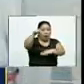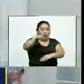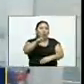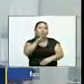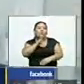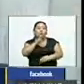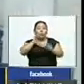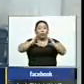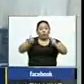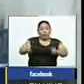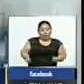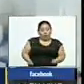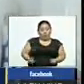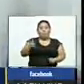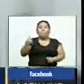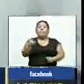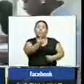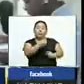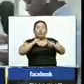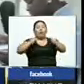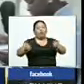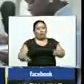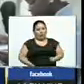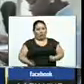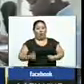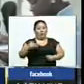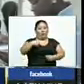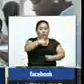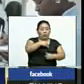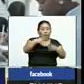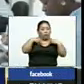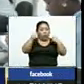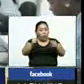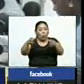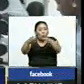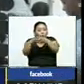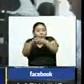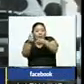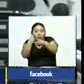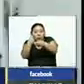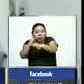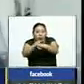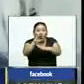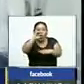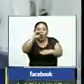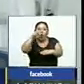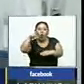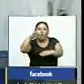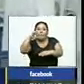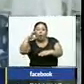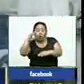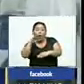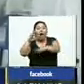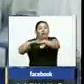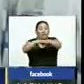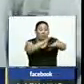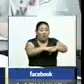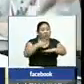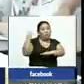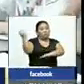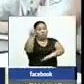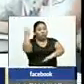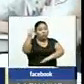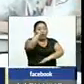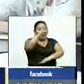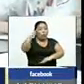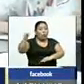en donde autoridades sanitarias, así como también del Comité Permanente de Contingencias COPECO, anunciaban que la emergencia nacional por dengue